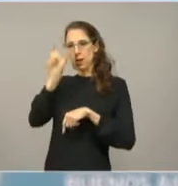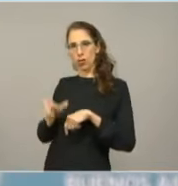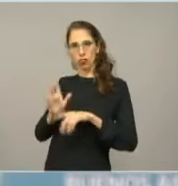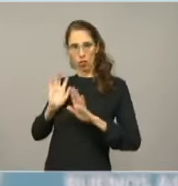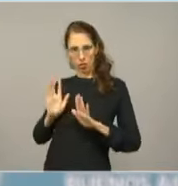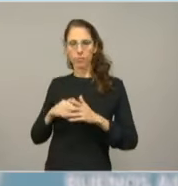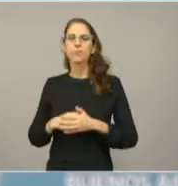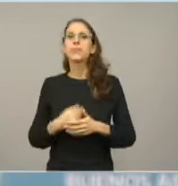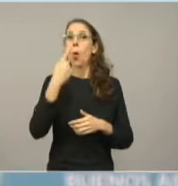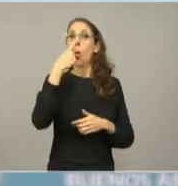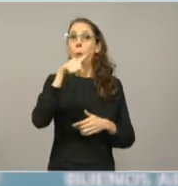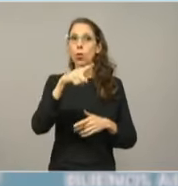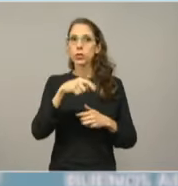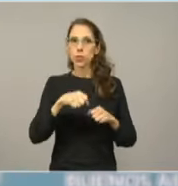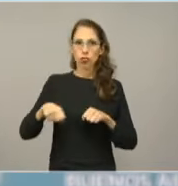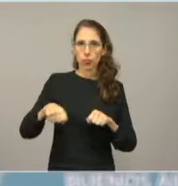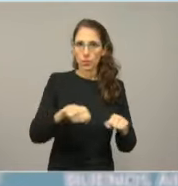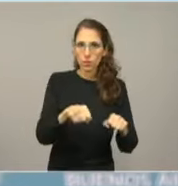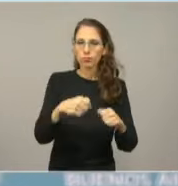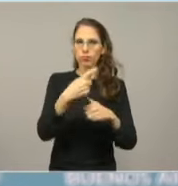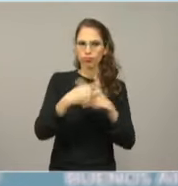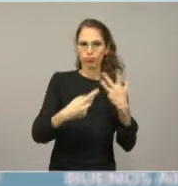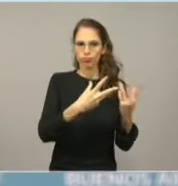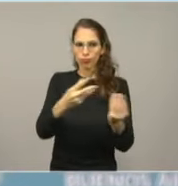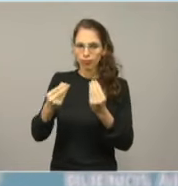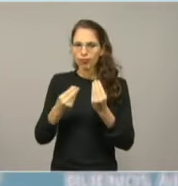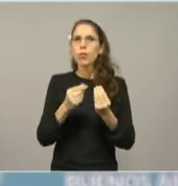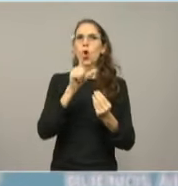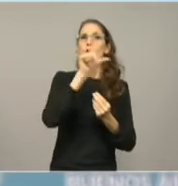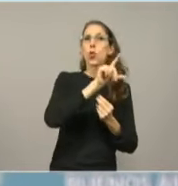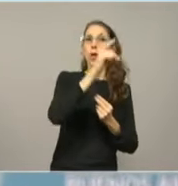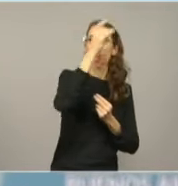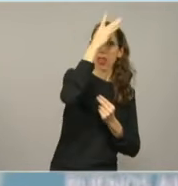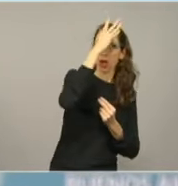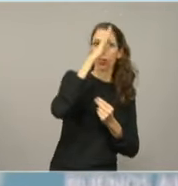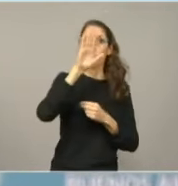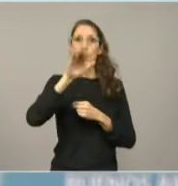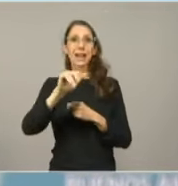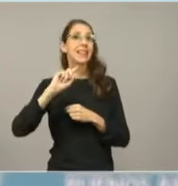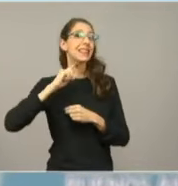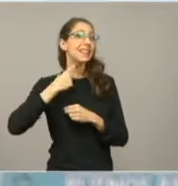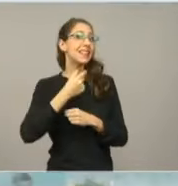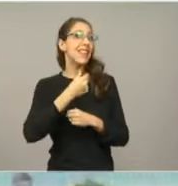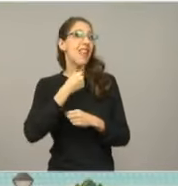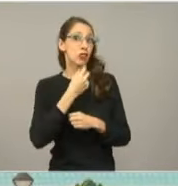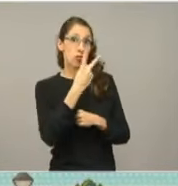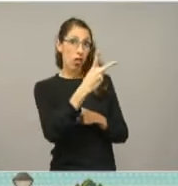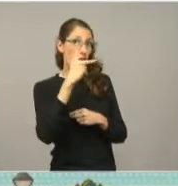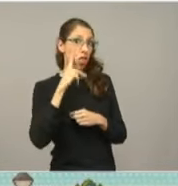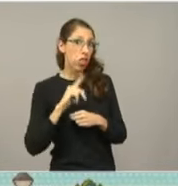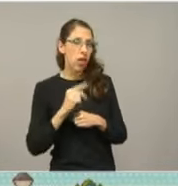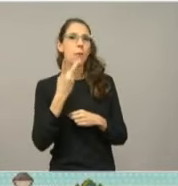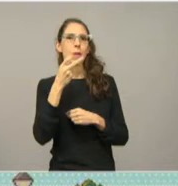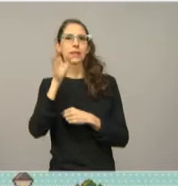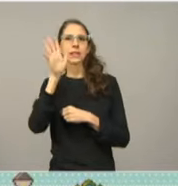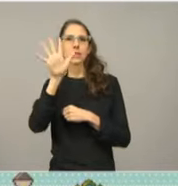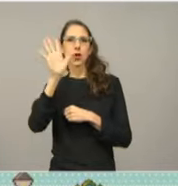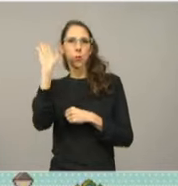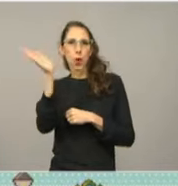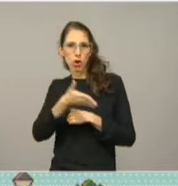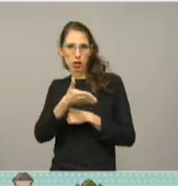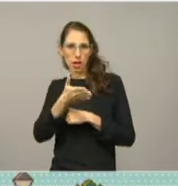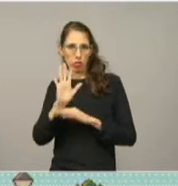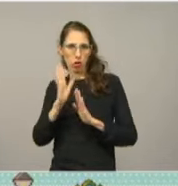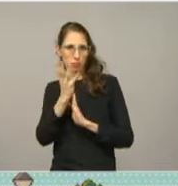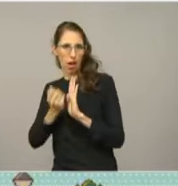último los supermercados Los días lunes 12 y martes 13 de agosto van a tener un 25% de ahorro con un tope